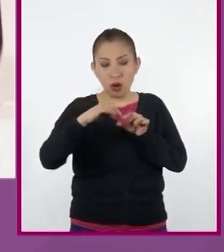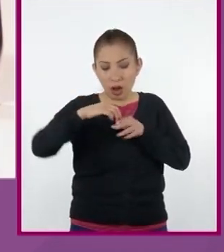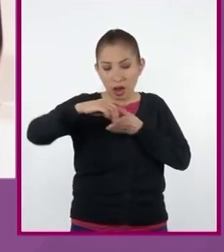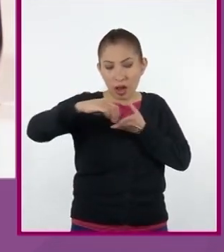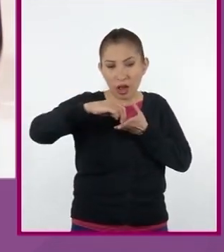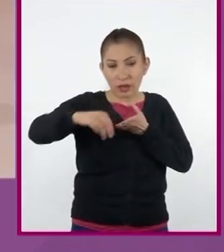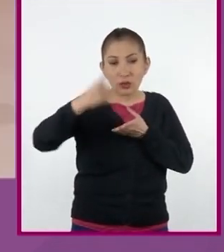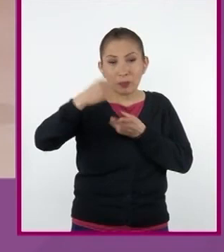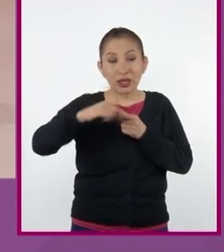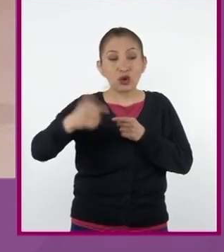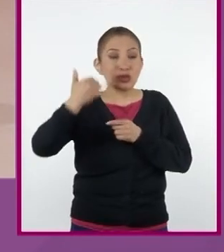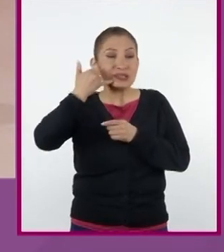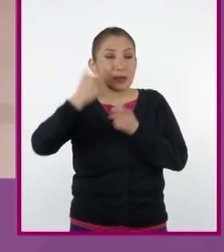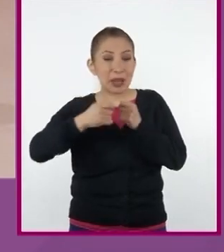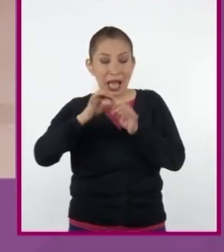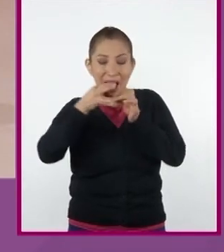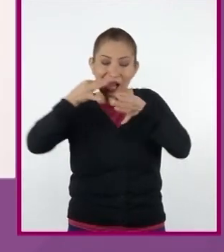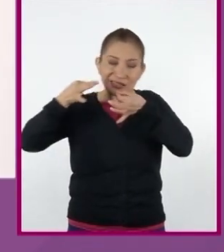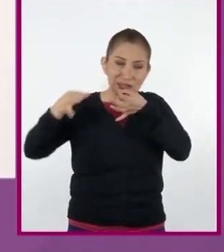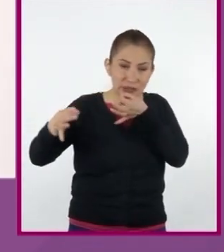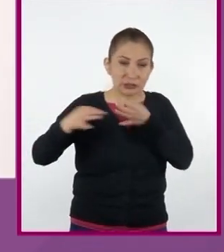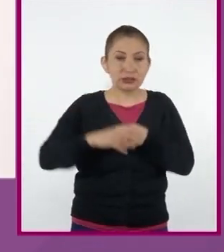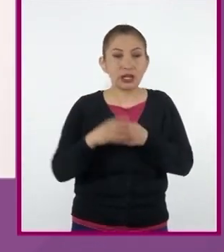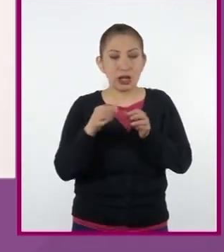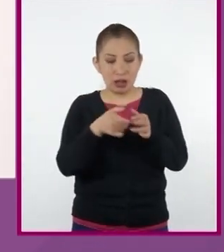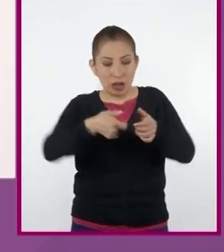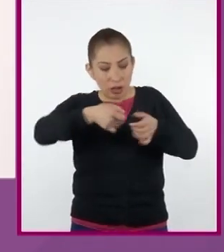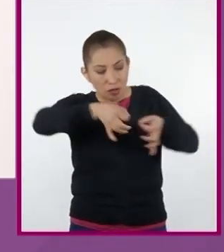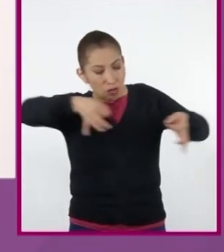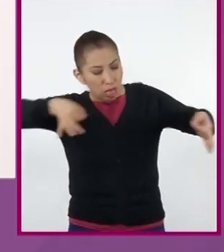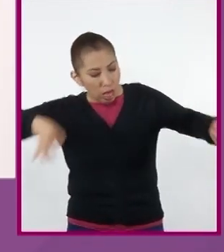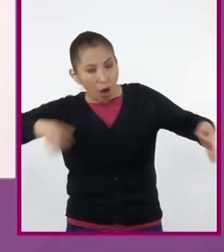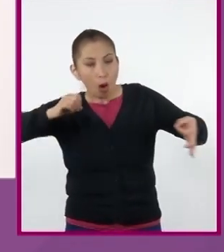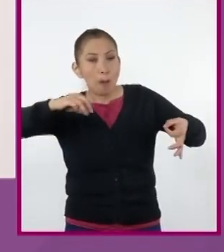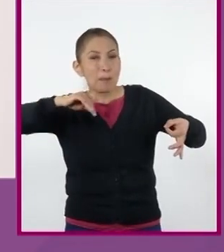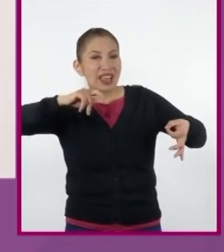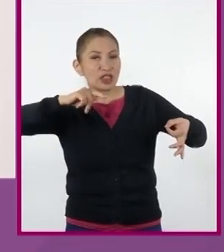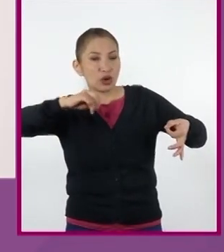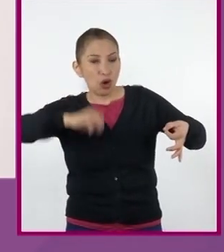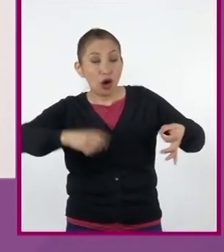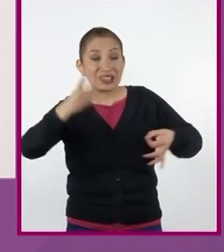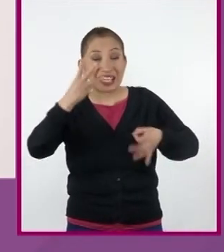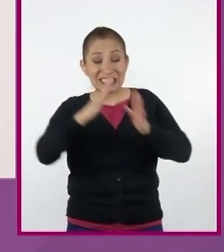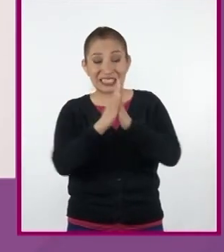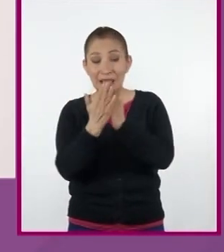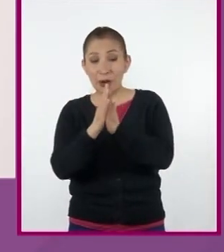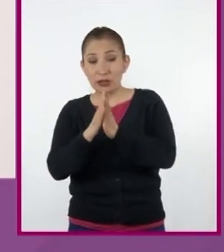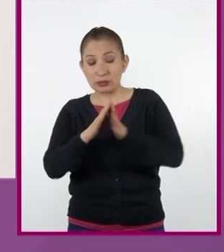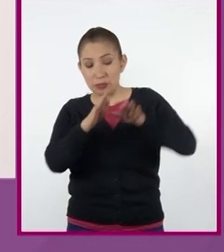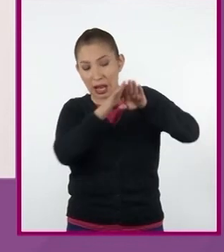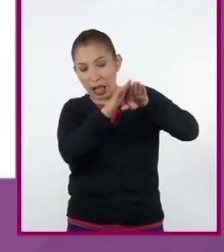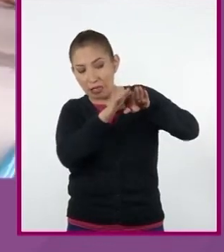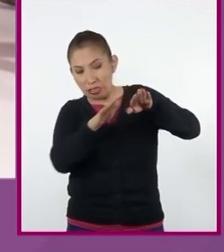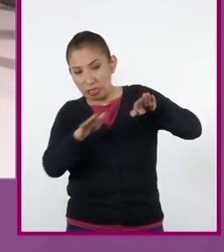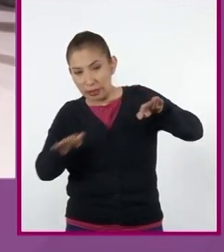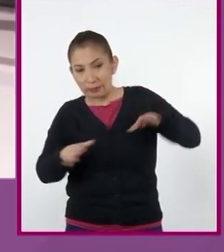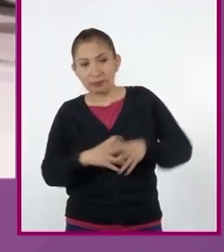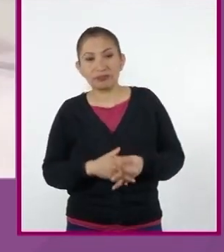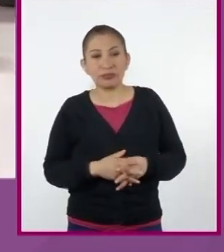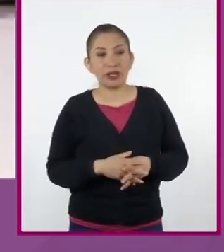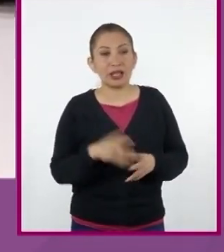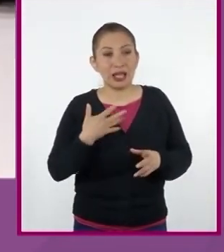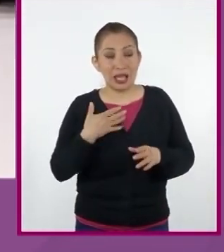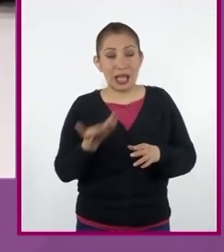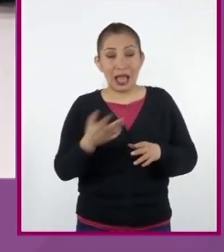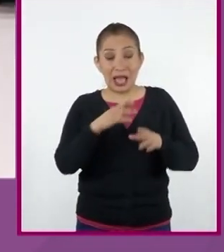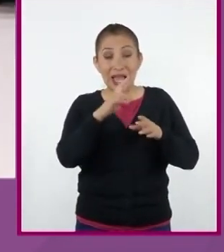un celular, cinta adhesiva, un flexómetro o 1 metro, 3 libros para inclinar el riel. Colocaremos